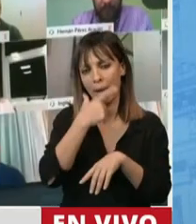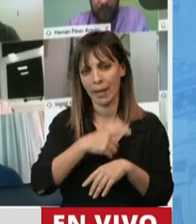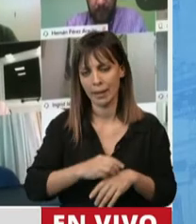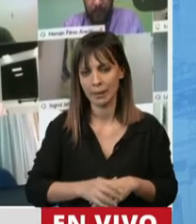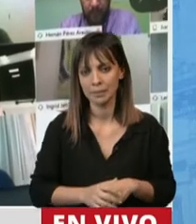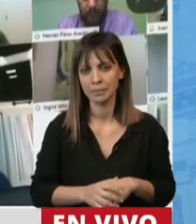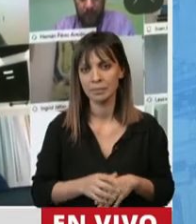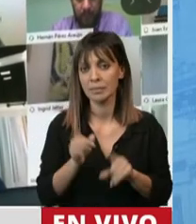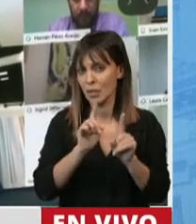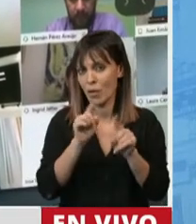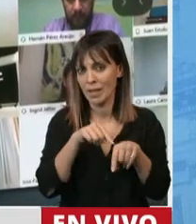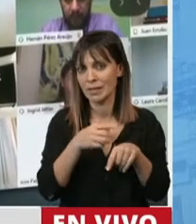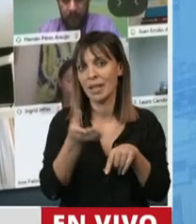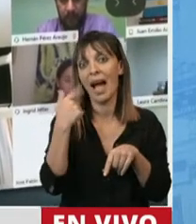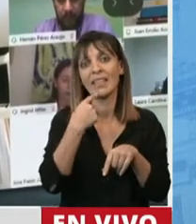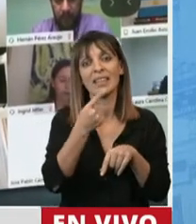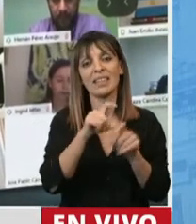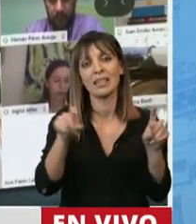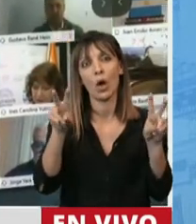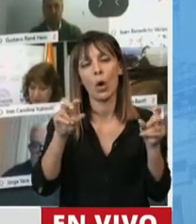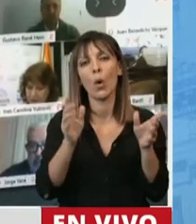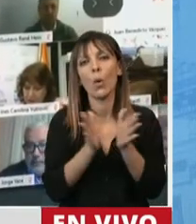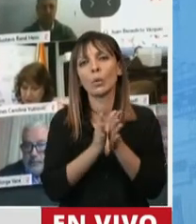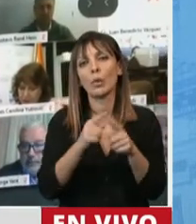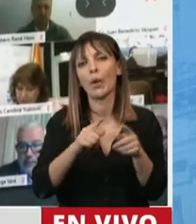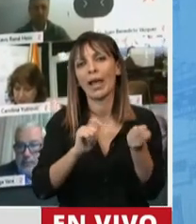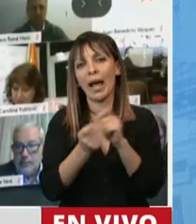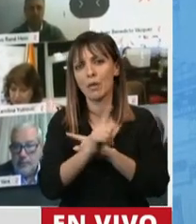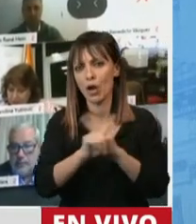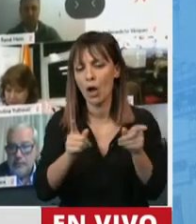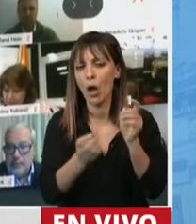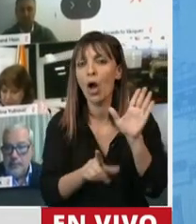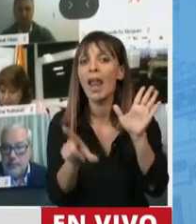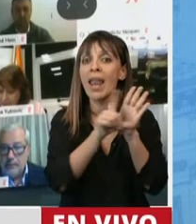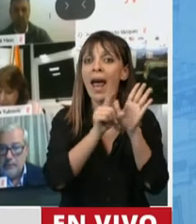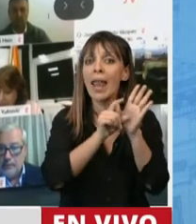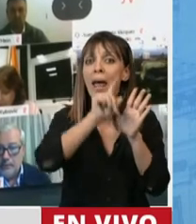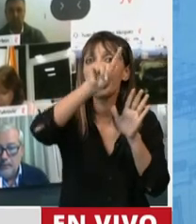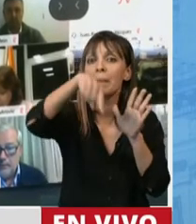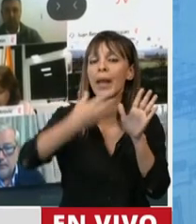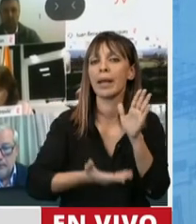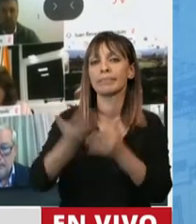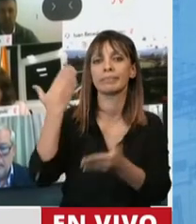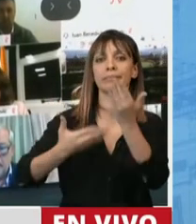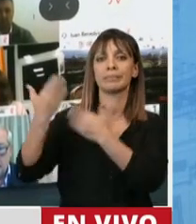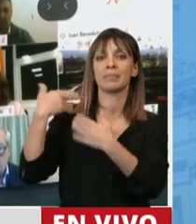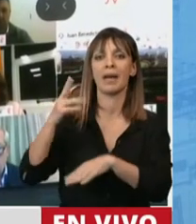que todavía no era Juntos por el Cambio, sino que nació, que tuvo su génesis en el